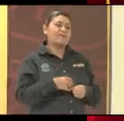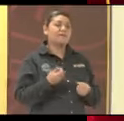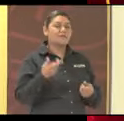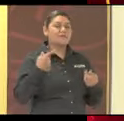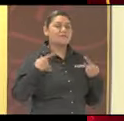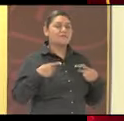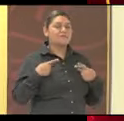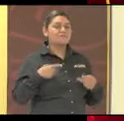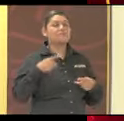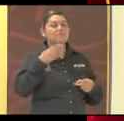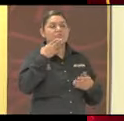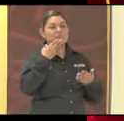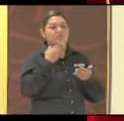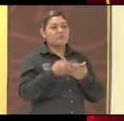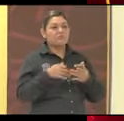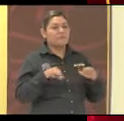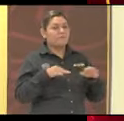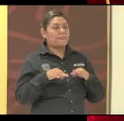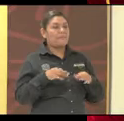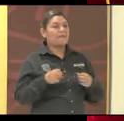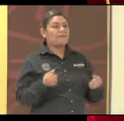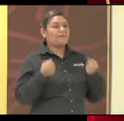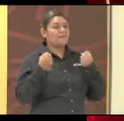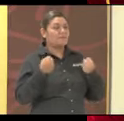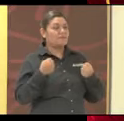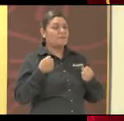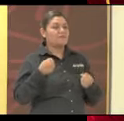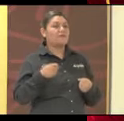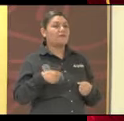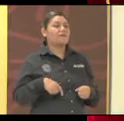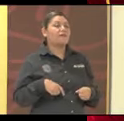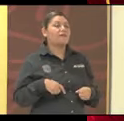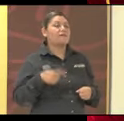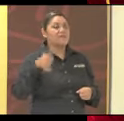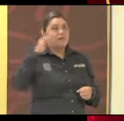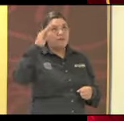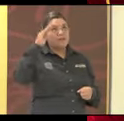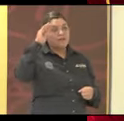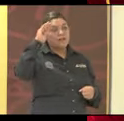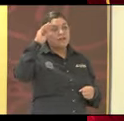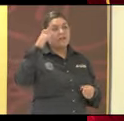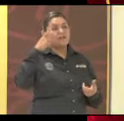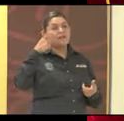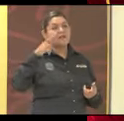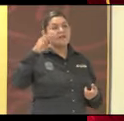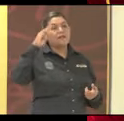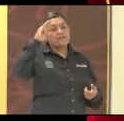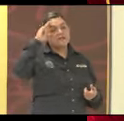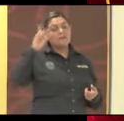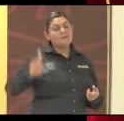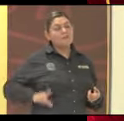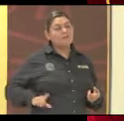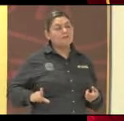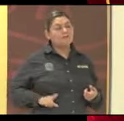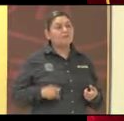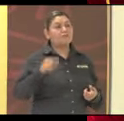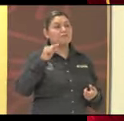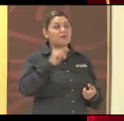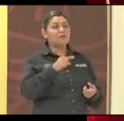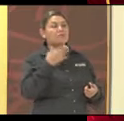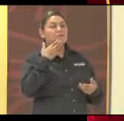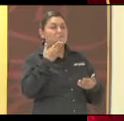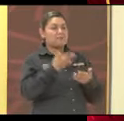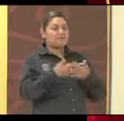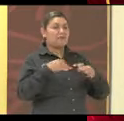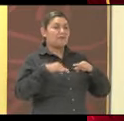excelente servidor público, es el brazo fuerte derecho del señor gobernador y está haciendo un extraordinario papel en nuestro